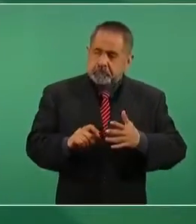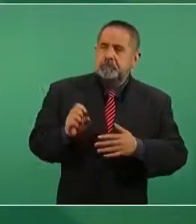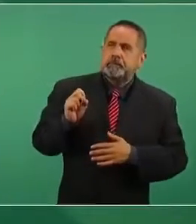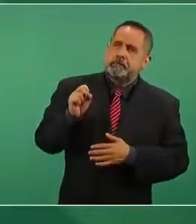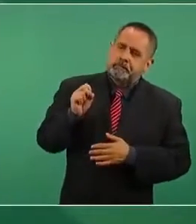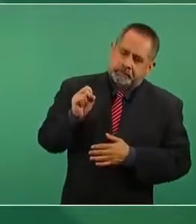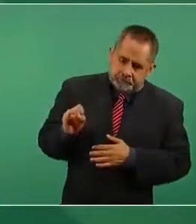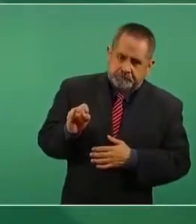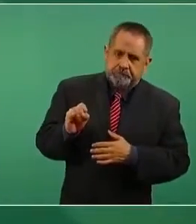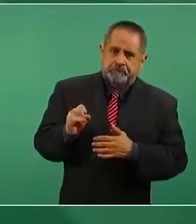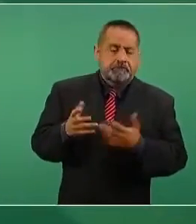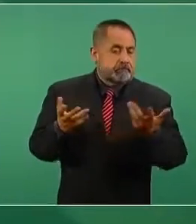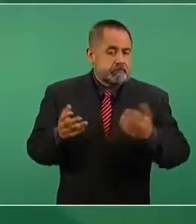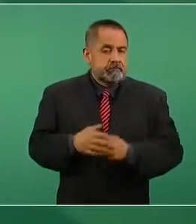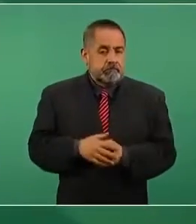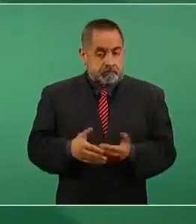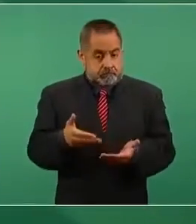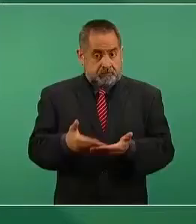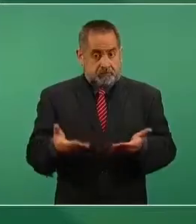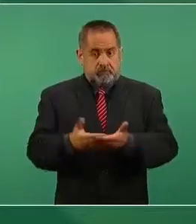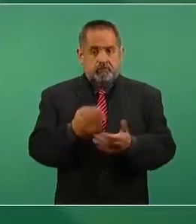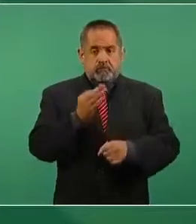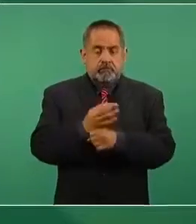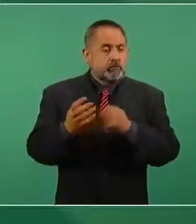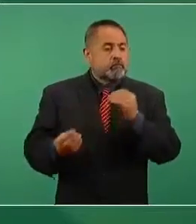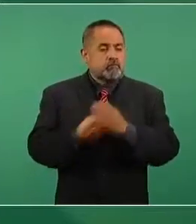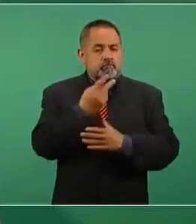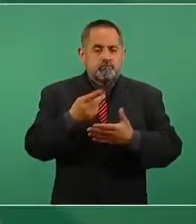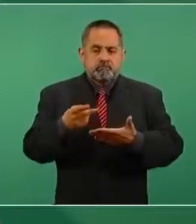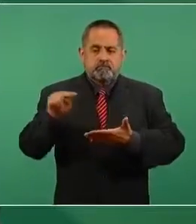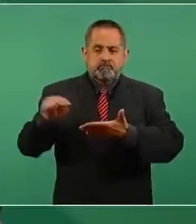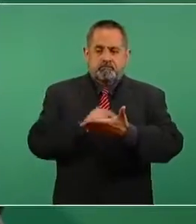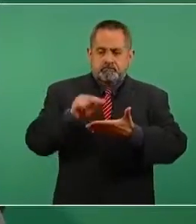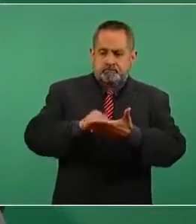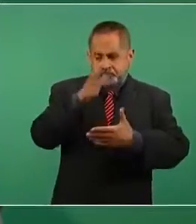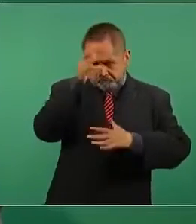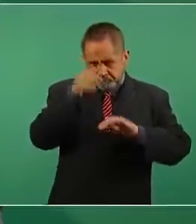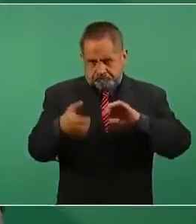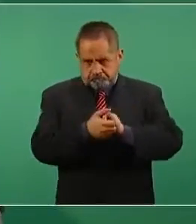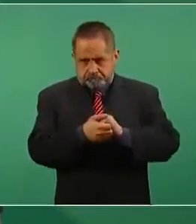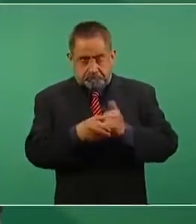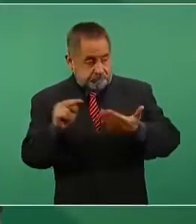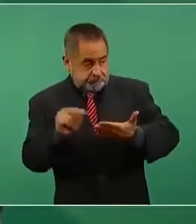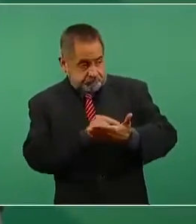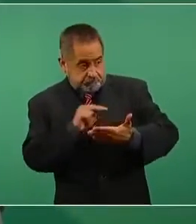Ahora que ya se tiene este nuevo convenio,